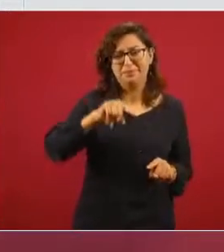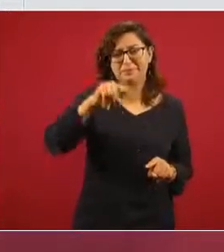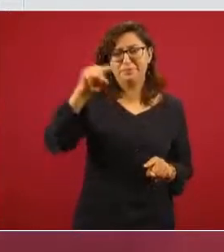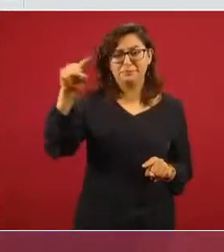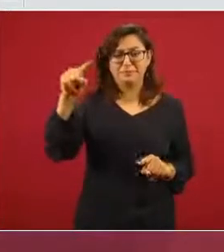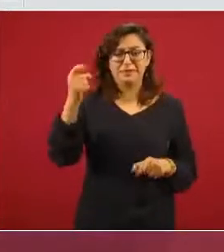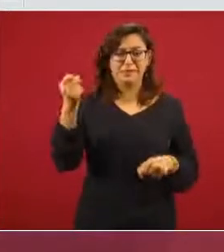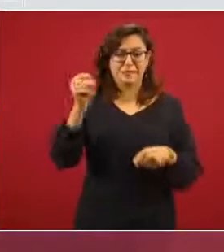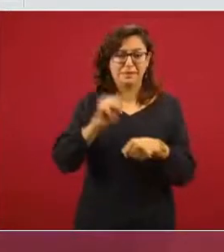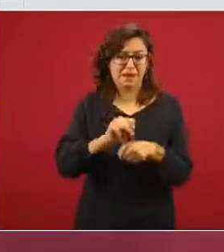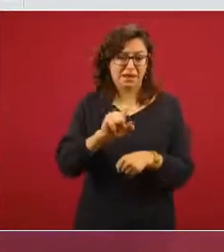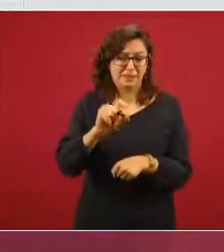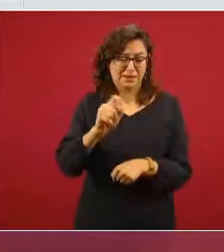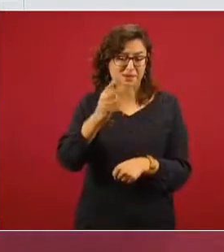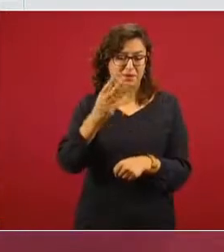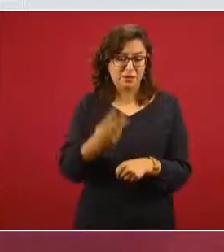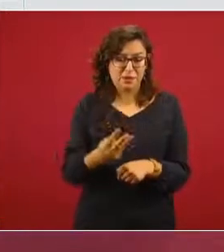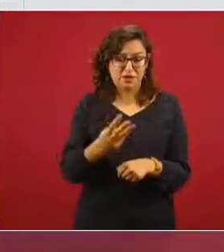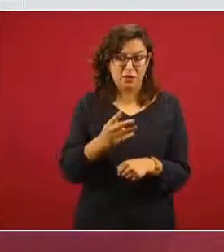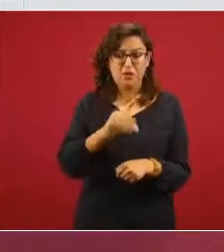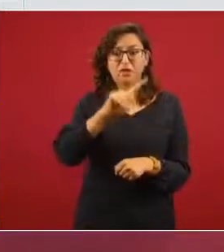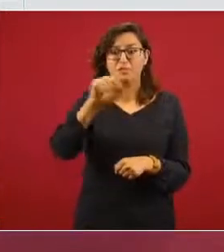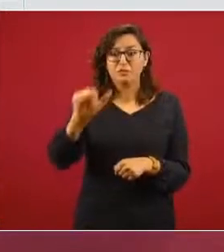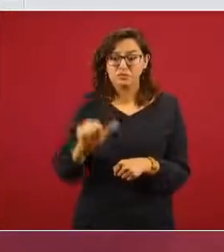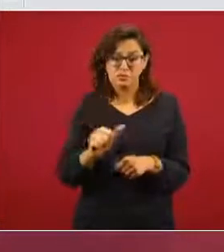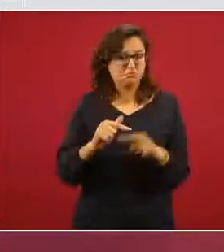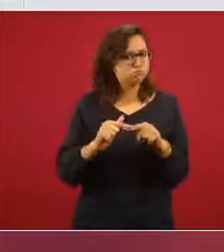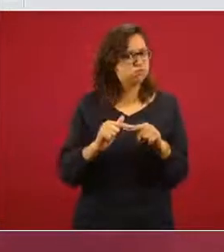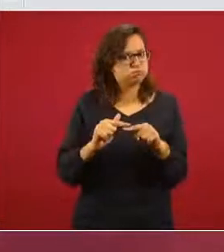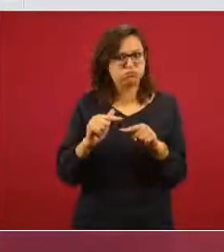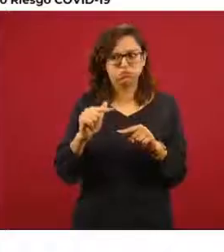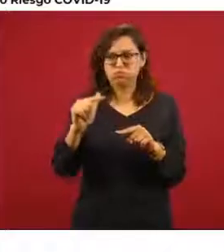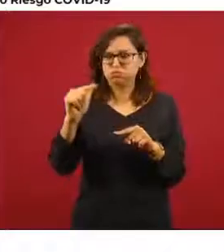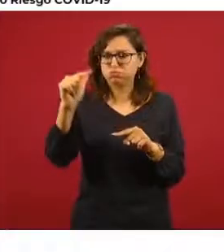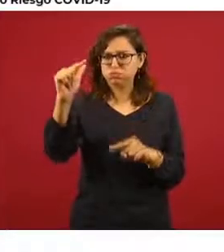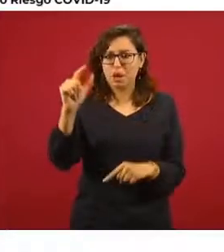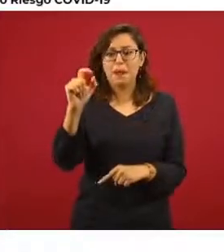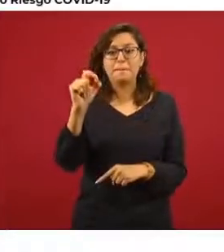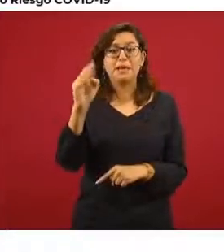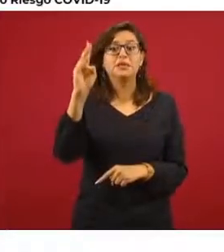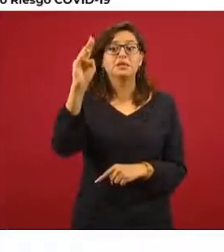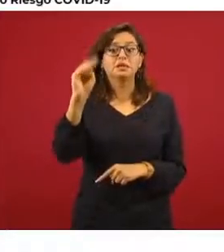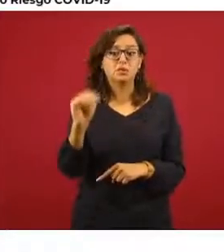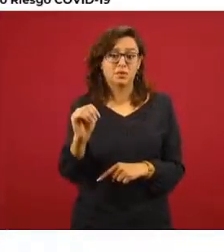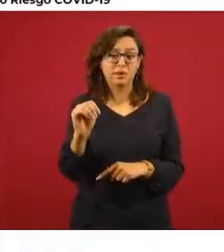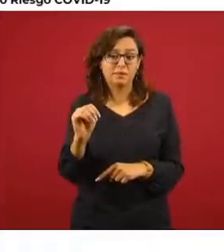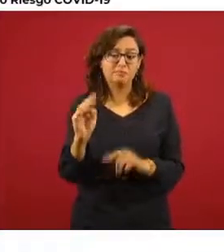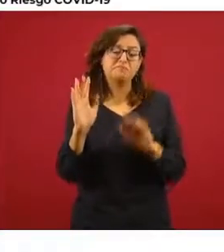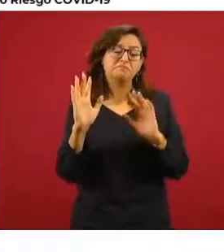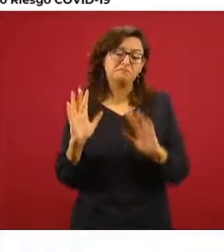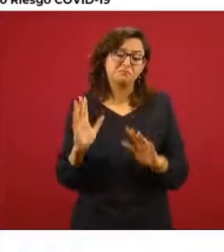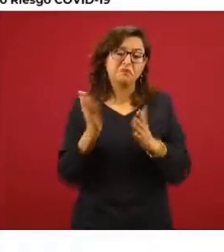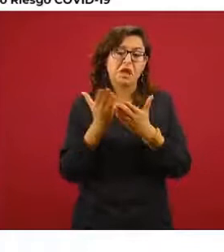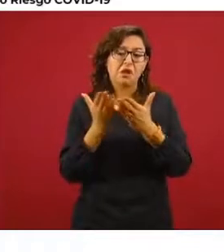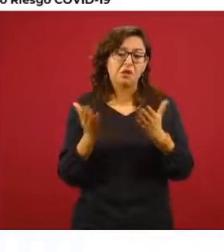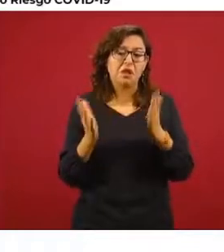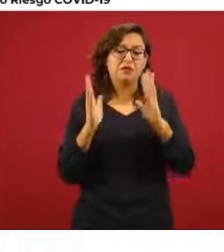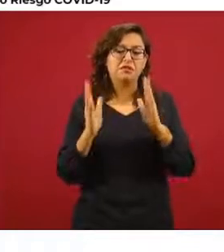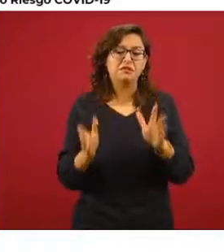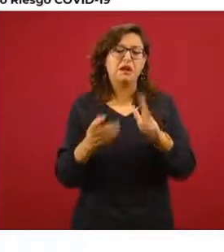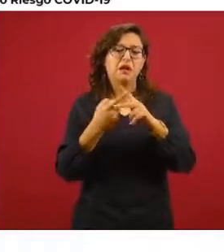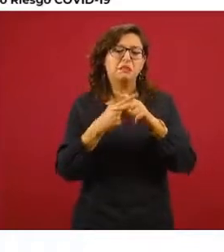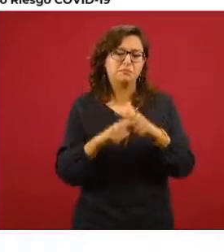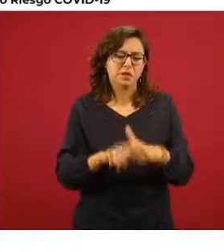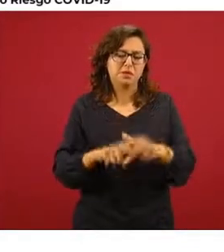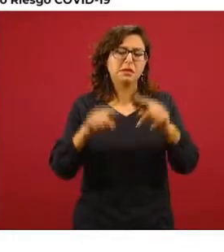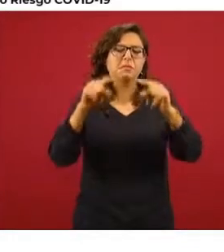24, siguió ascendiendo, llegó a la semana 29, descendió y con un poco de variación pudiera estar